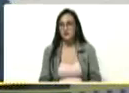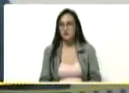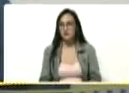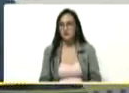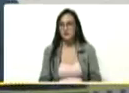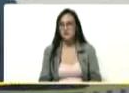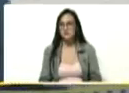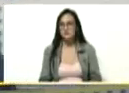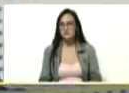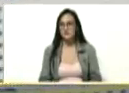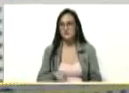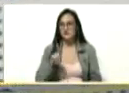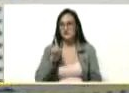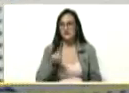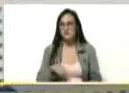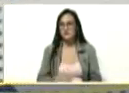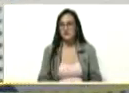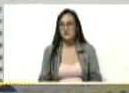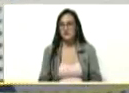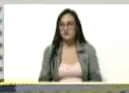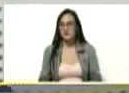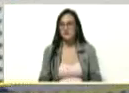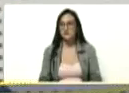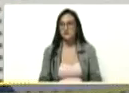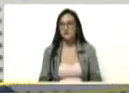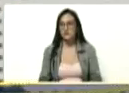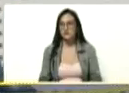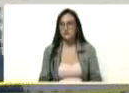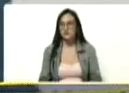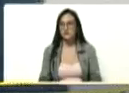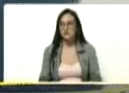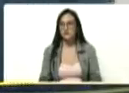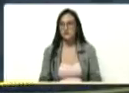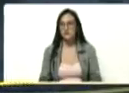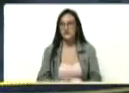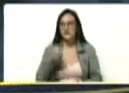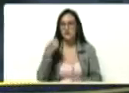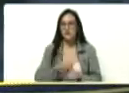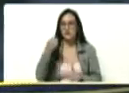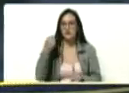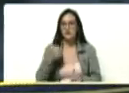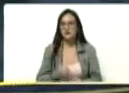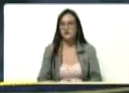también tenemos que agregar el impacto que ha tenido el ALBA